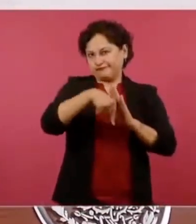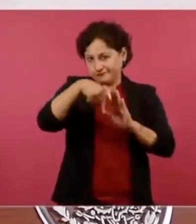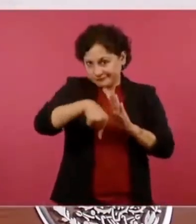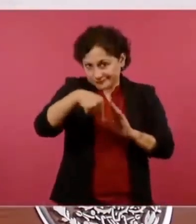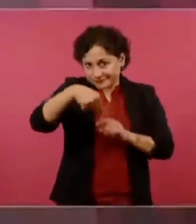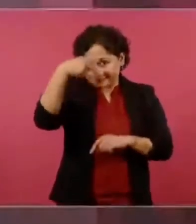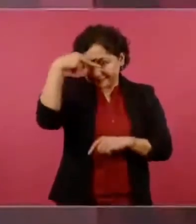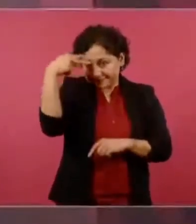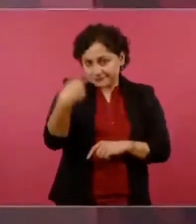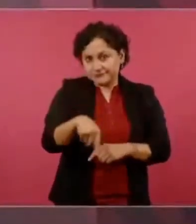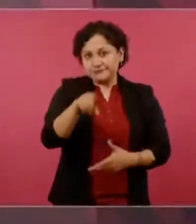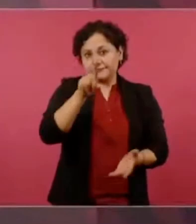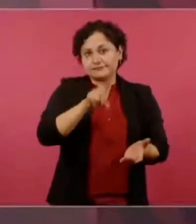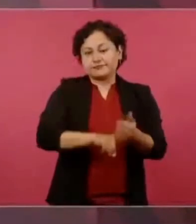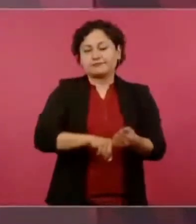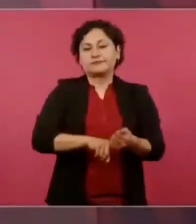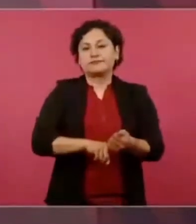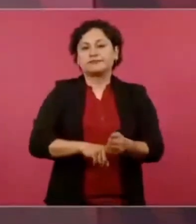que